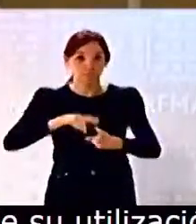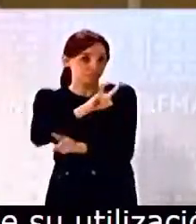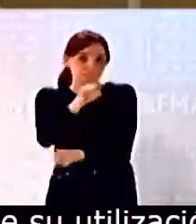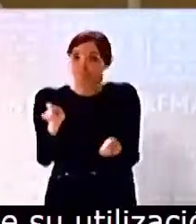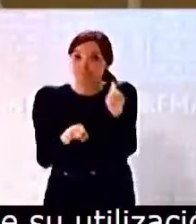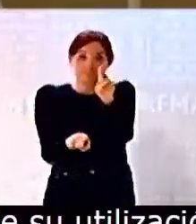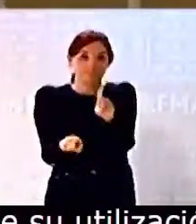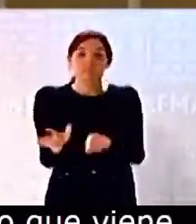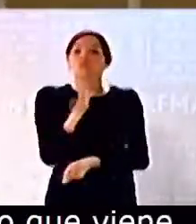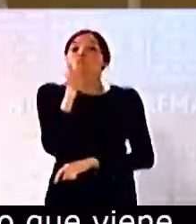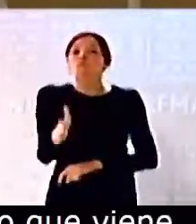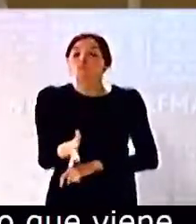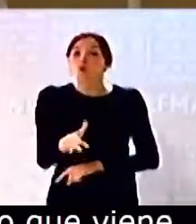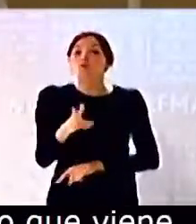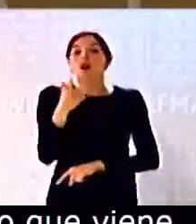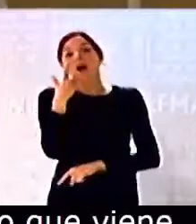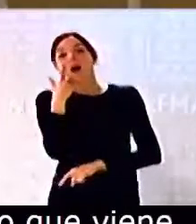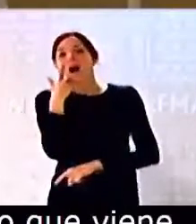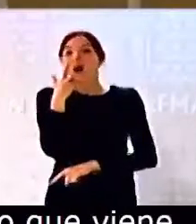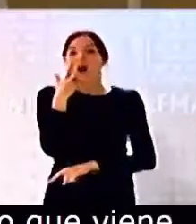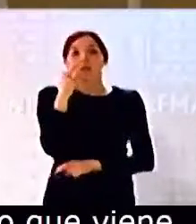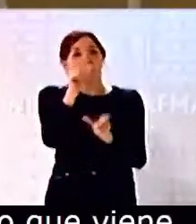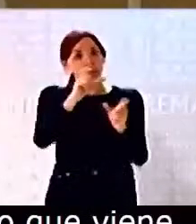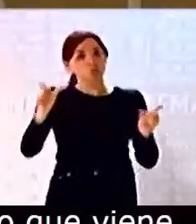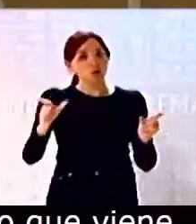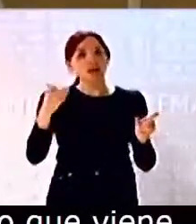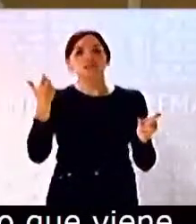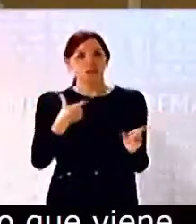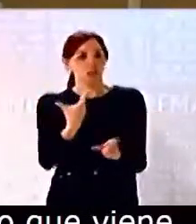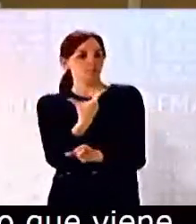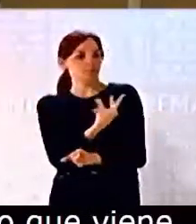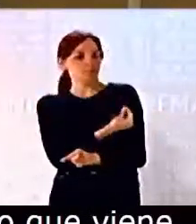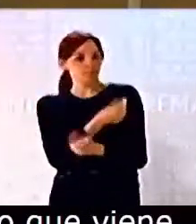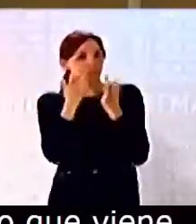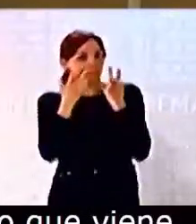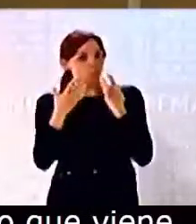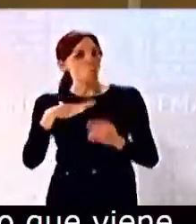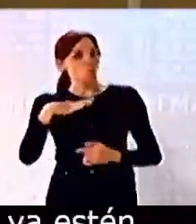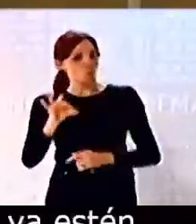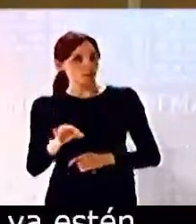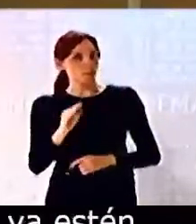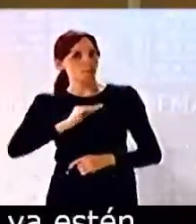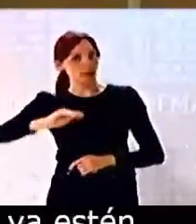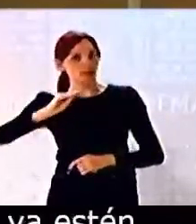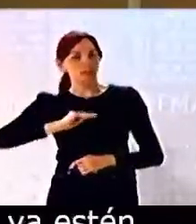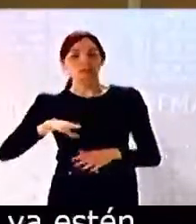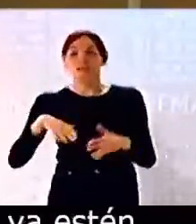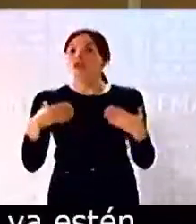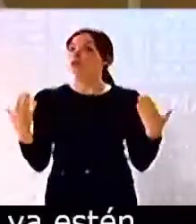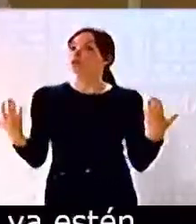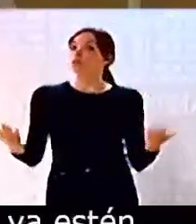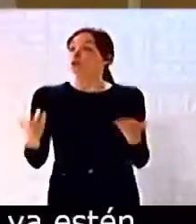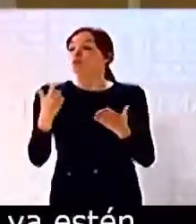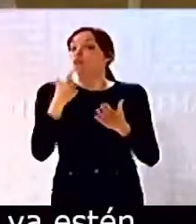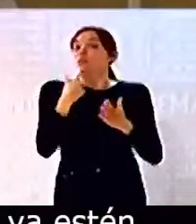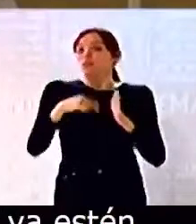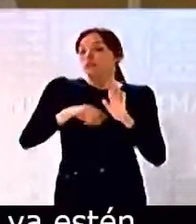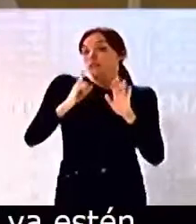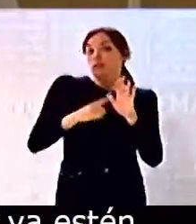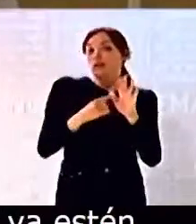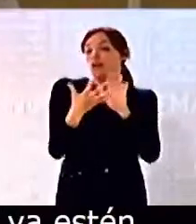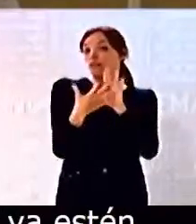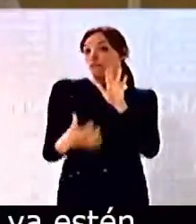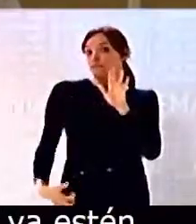Porque vamos a tener a un porcentaje de personas que ya estén vacunadas. Por lo tanto, esa referencia de la ley a